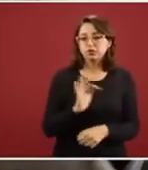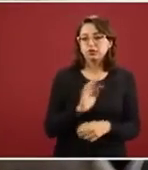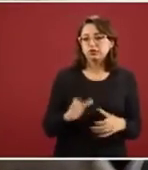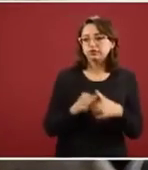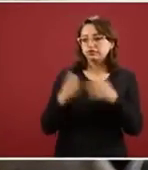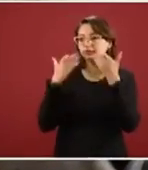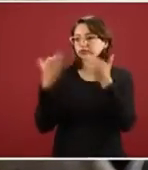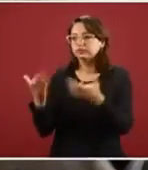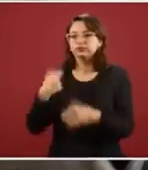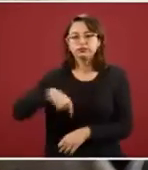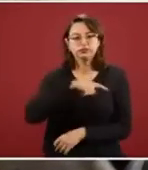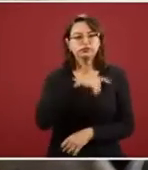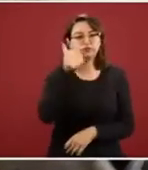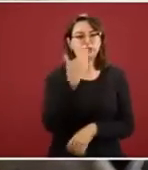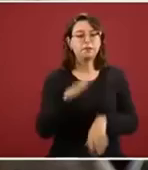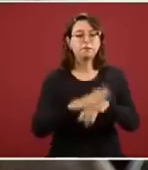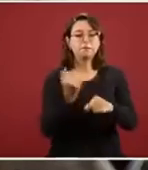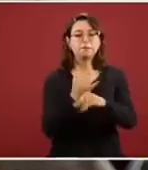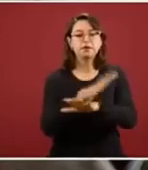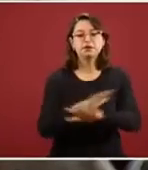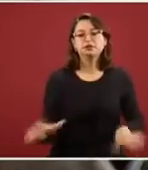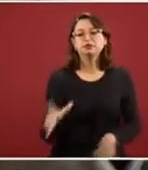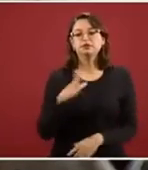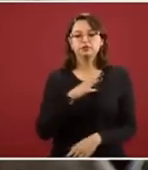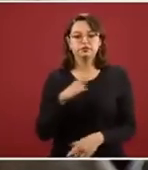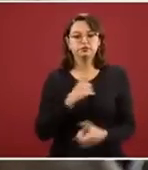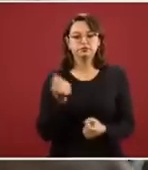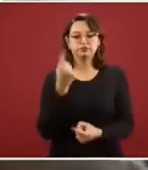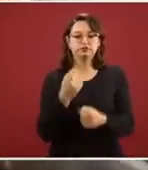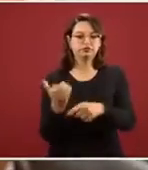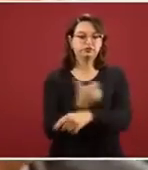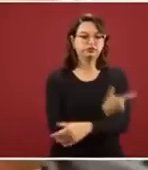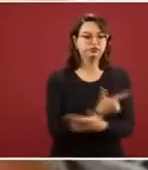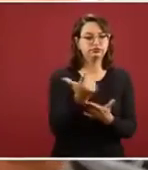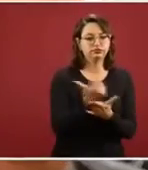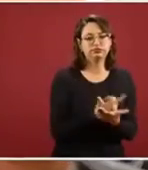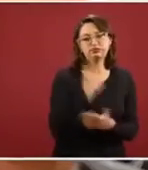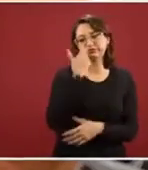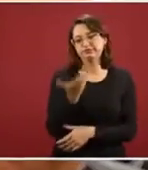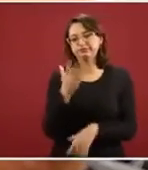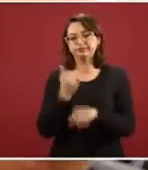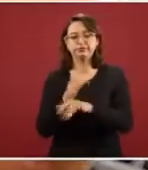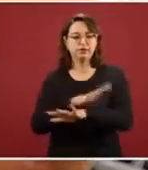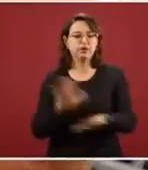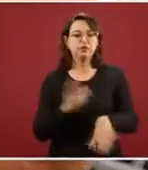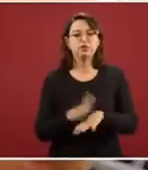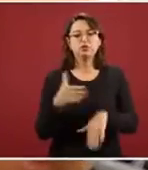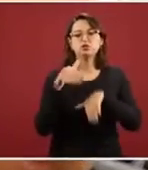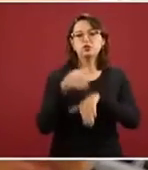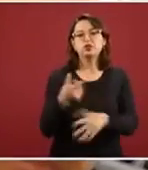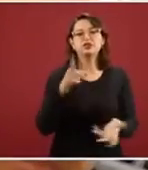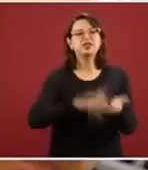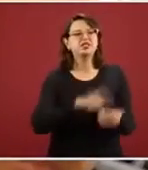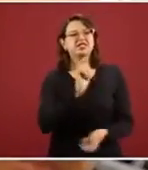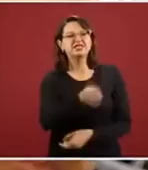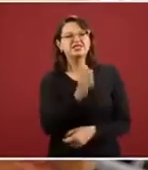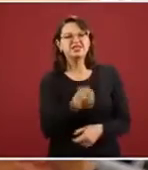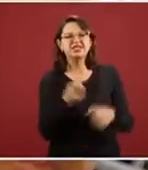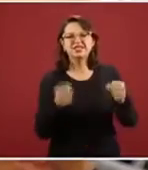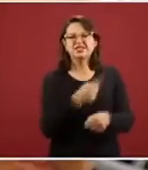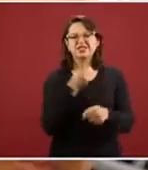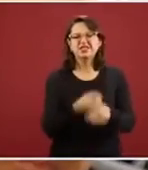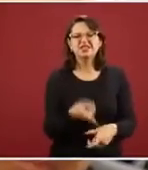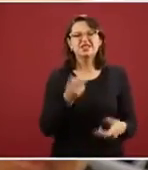la ciudadanía, ya hay una relación de compañeros que queremos informarle a la ciudadanía cómo se hacen esas mesas de